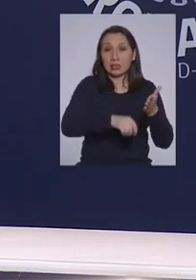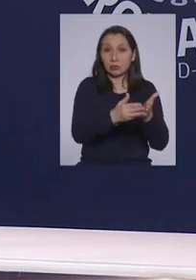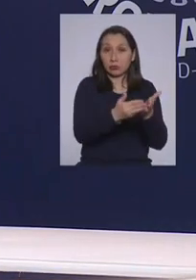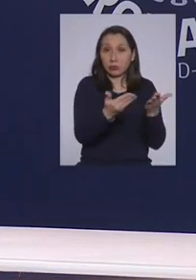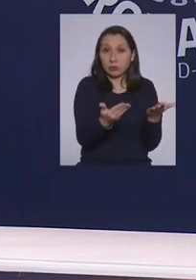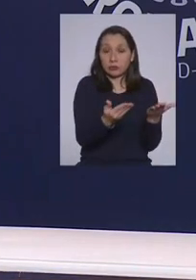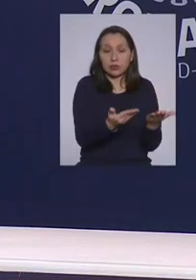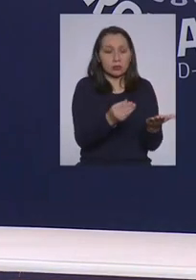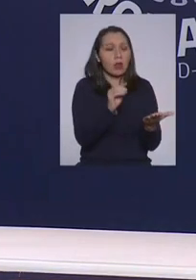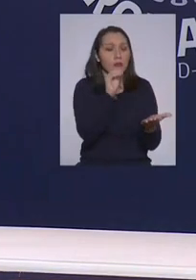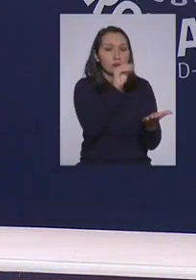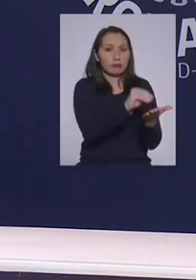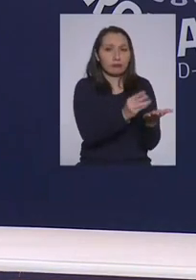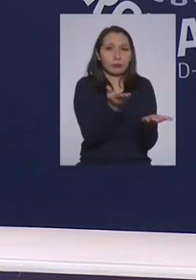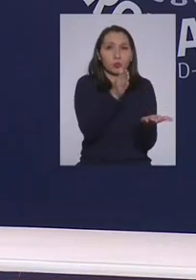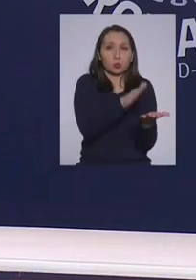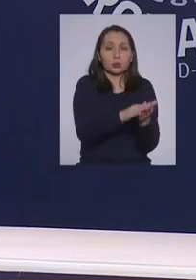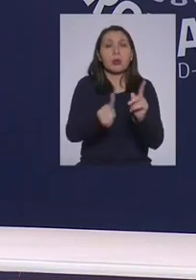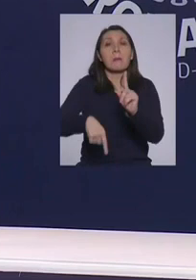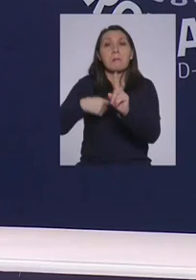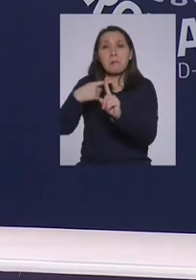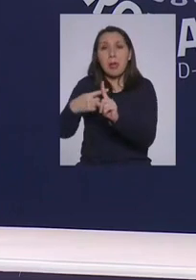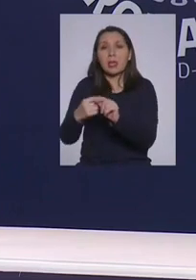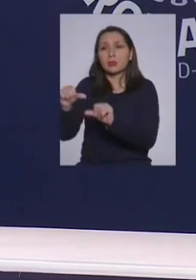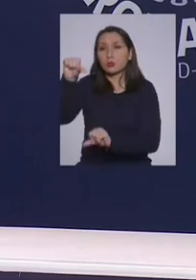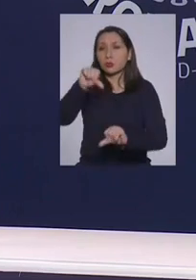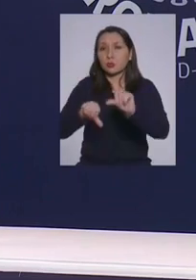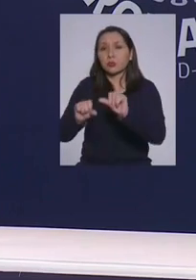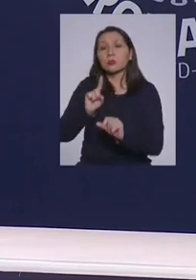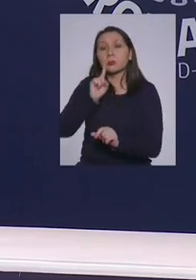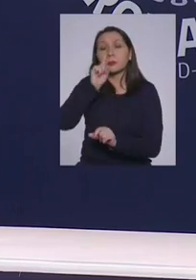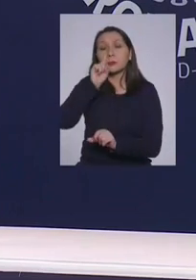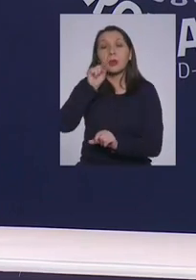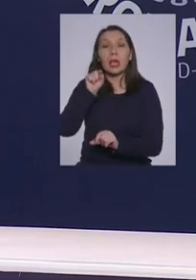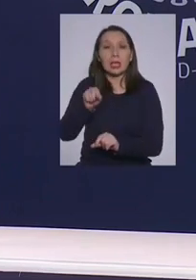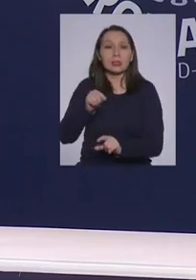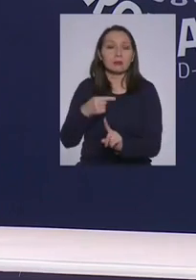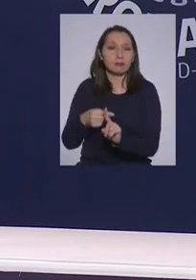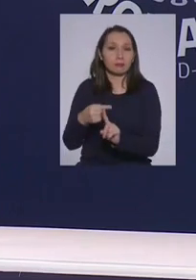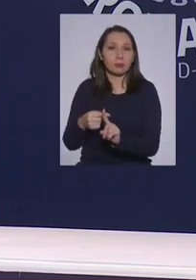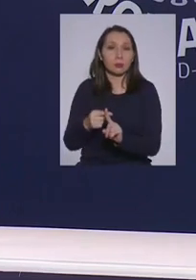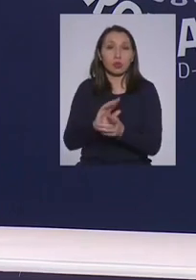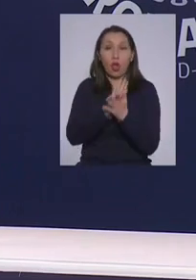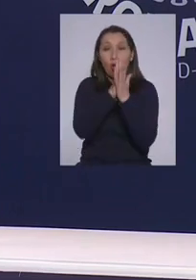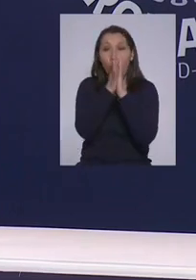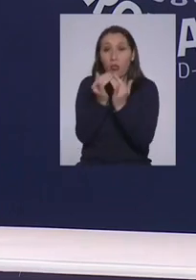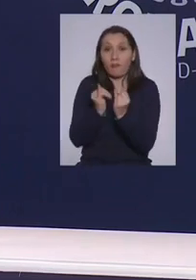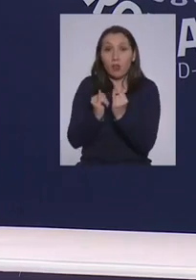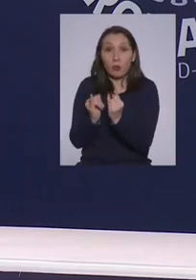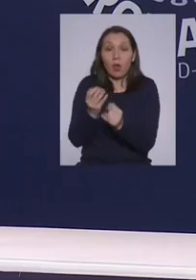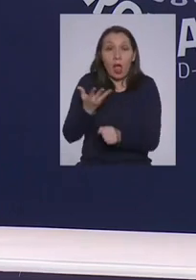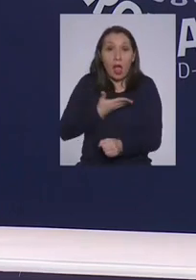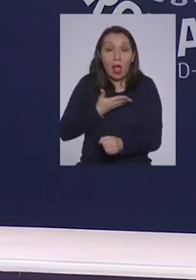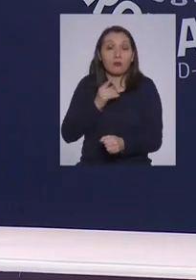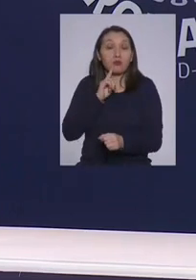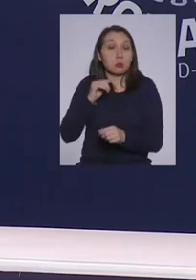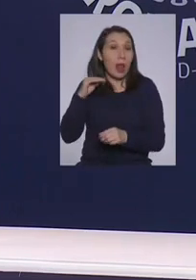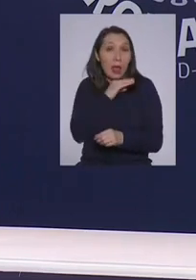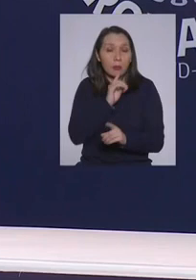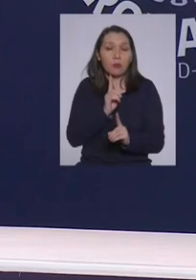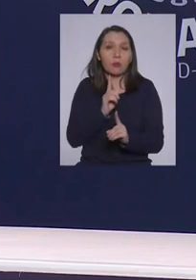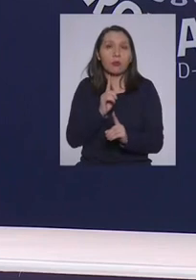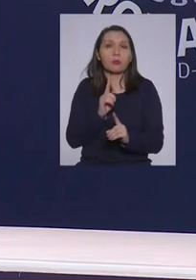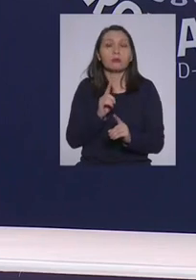civil, más el examen de laboratorio PCR positivo, y que efectivamente no es toda la información que podemos tener